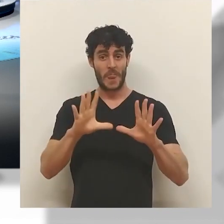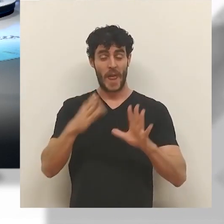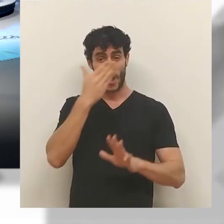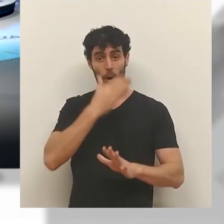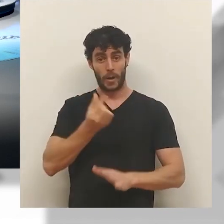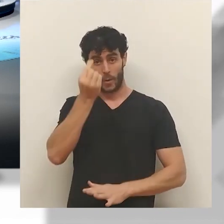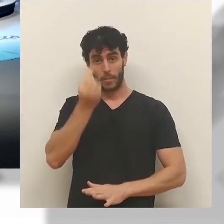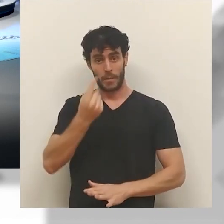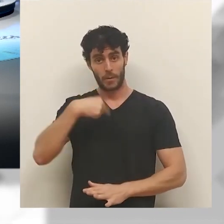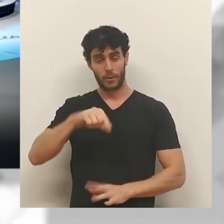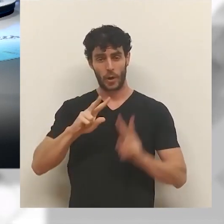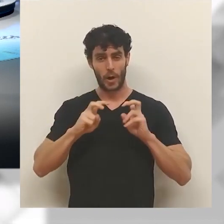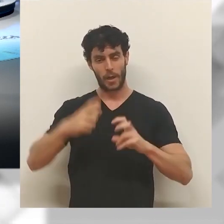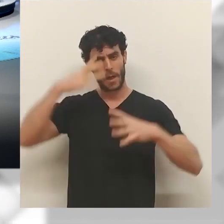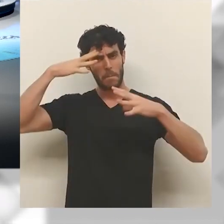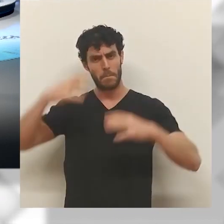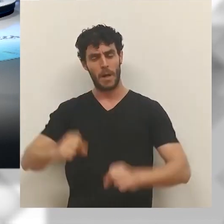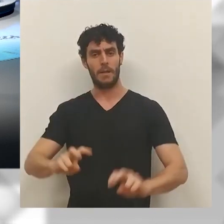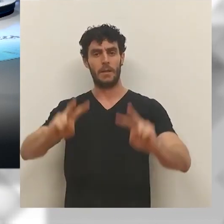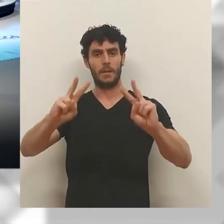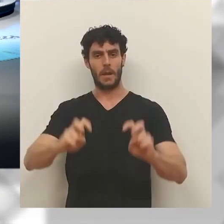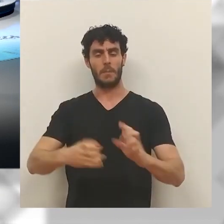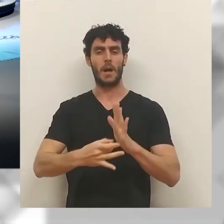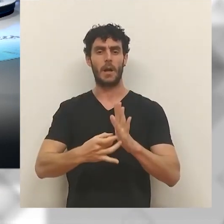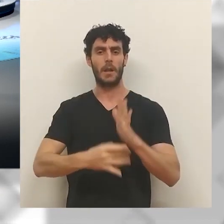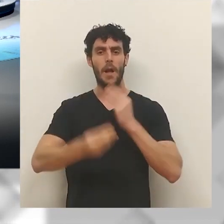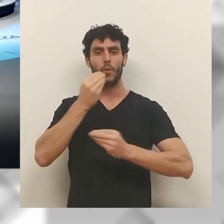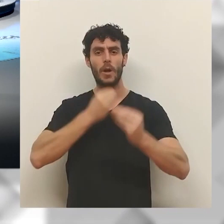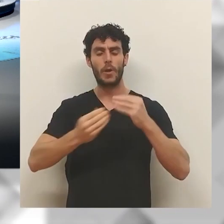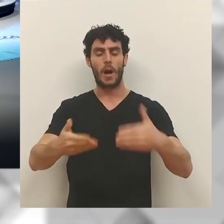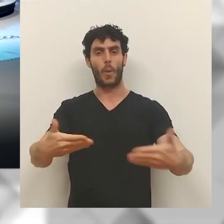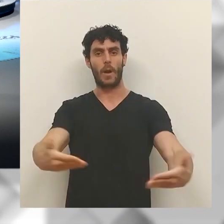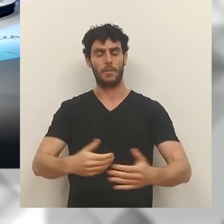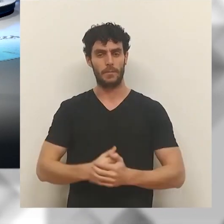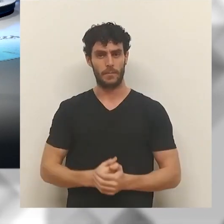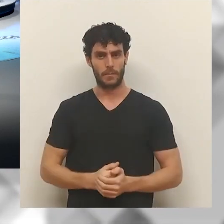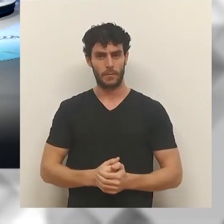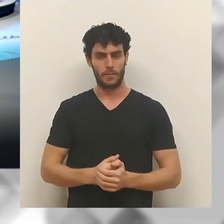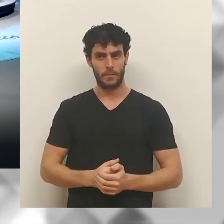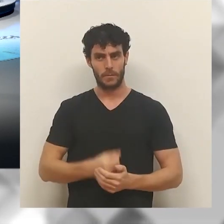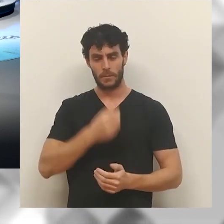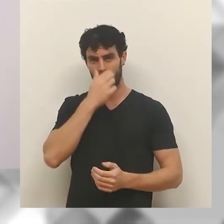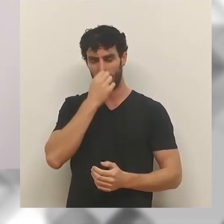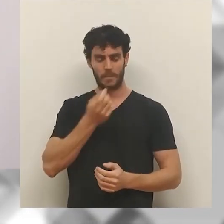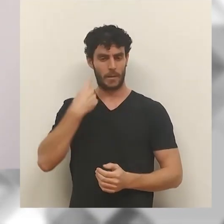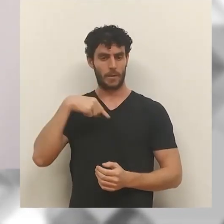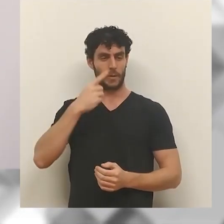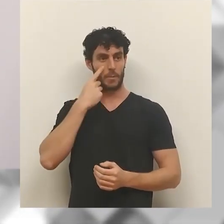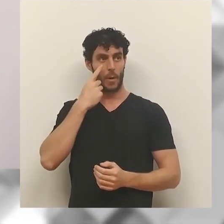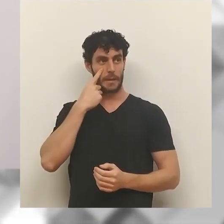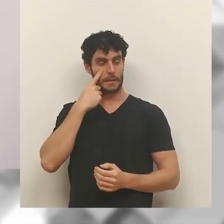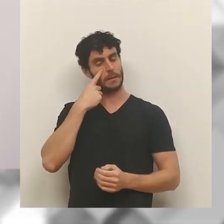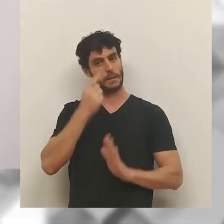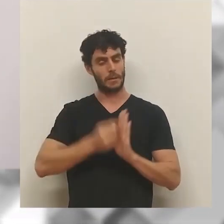escolares de al menos una decena de colegios, hemos analizado hoy con una experta su calidad nutricional. A nivel